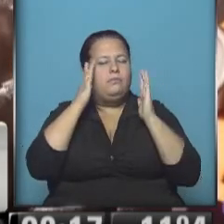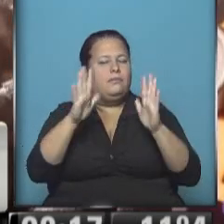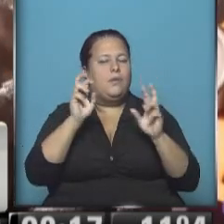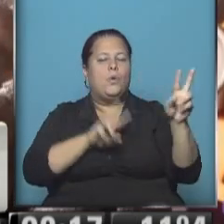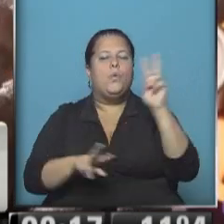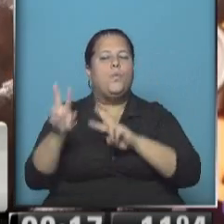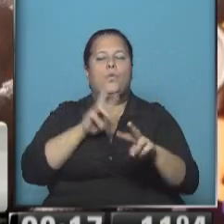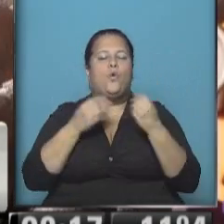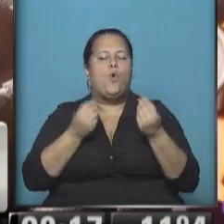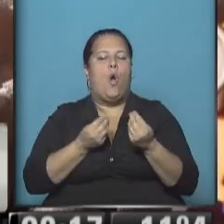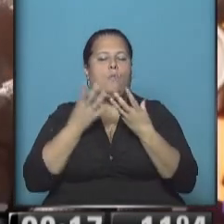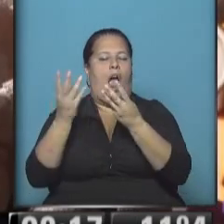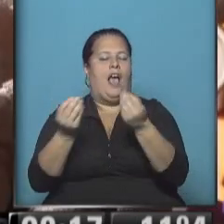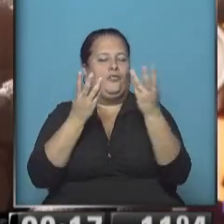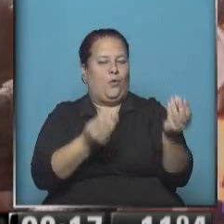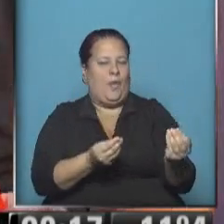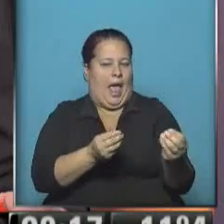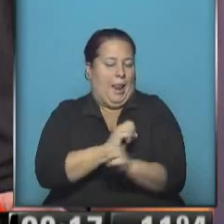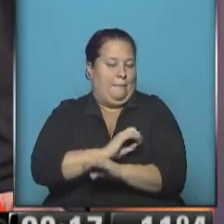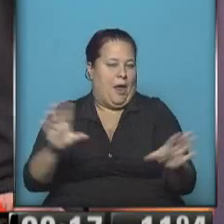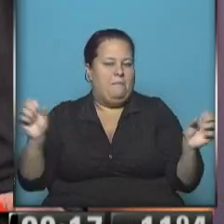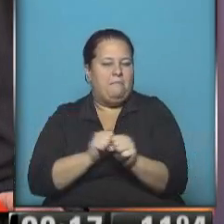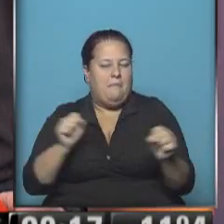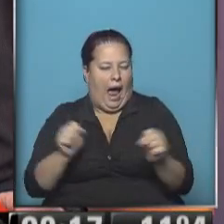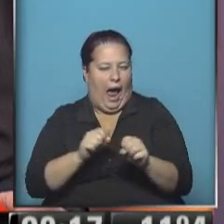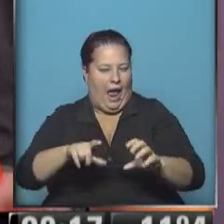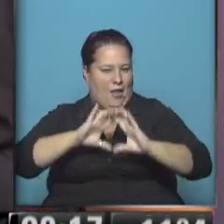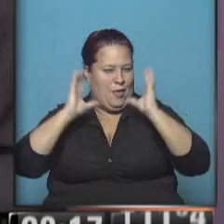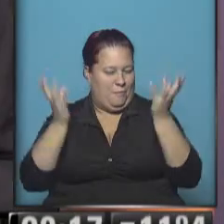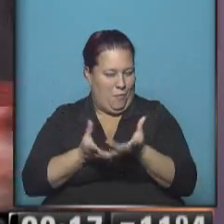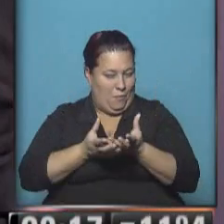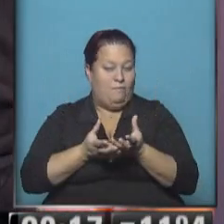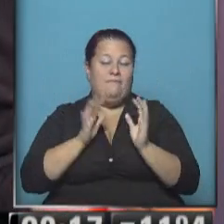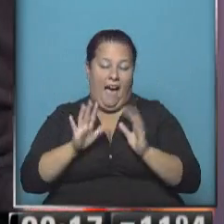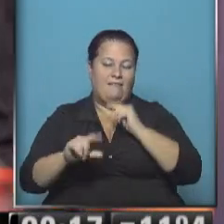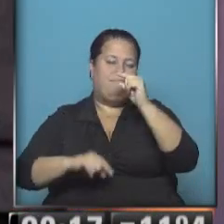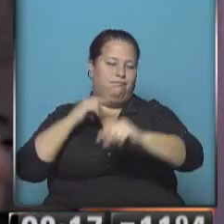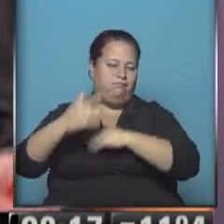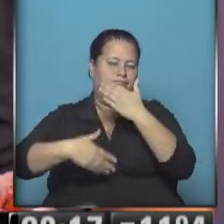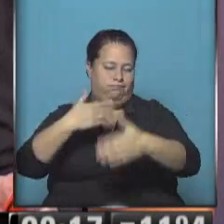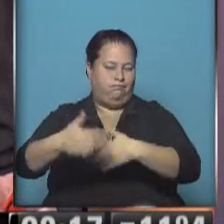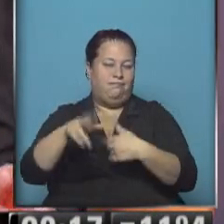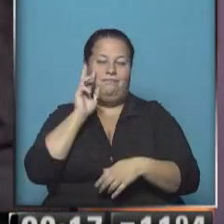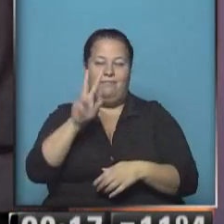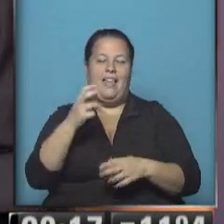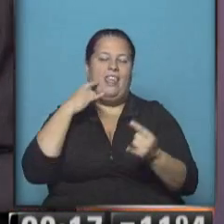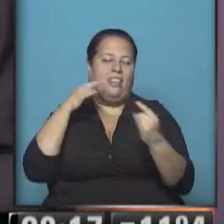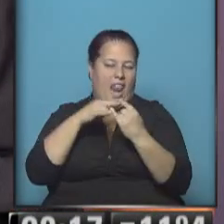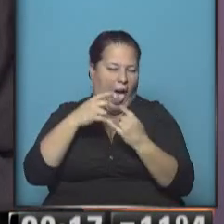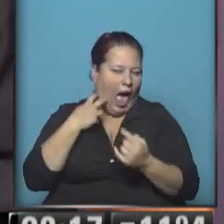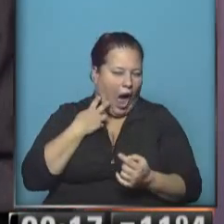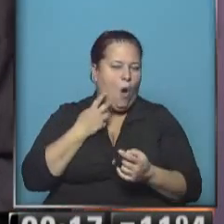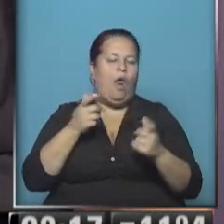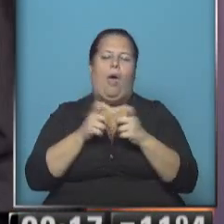a buscar cómo servir al peor villano que existiera en el planeta. Y así van a pasar unos cuantos. Recién veías a Drácula, una